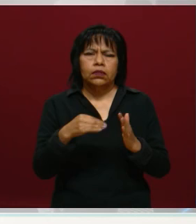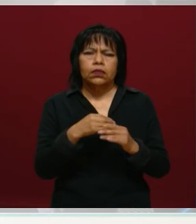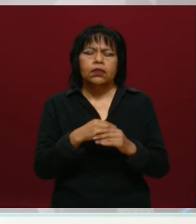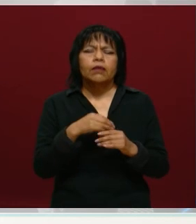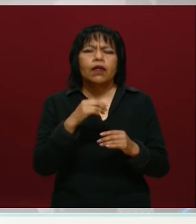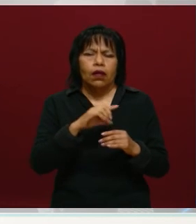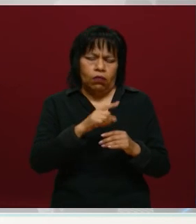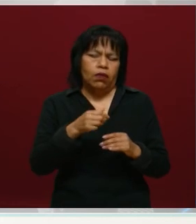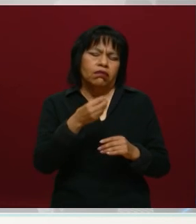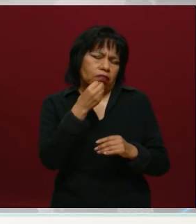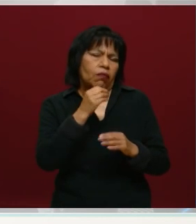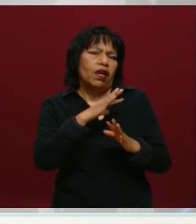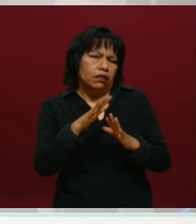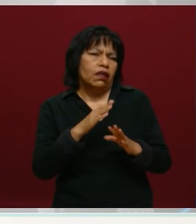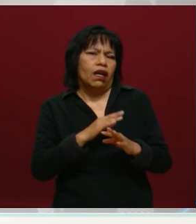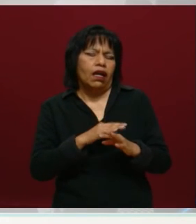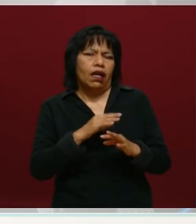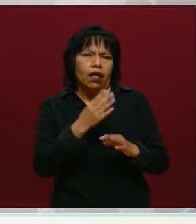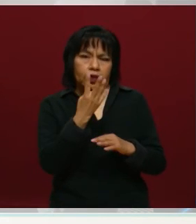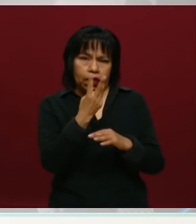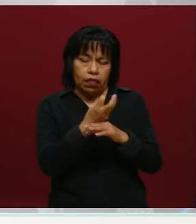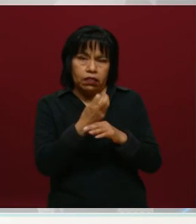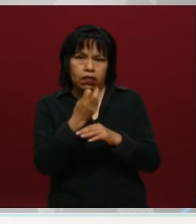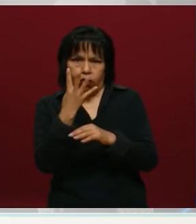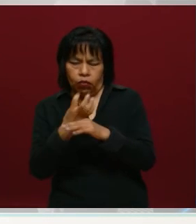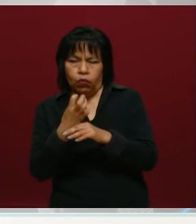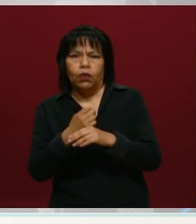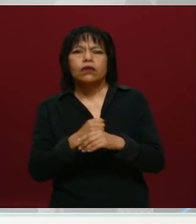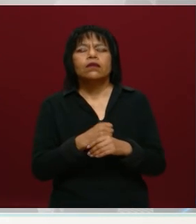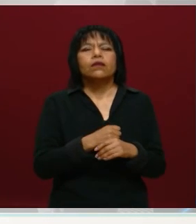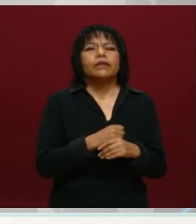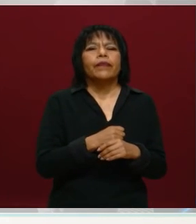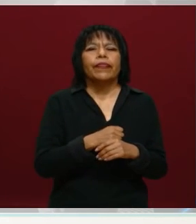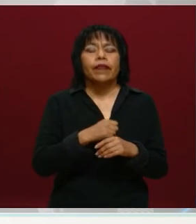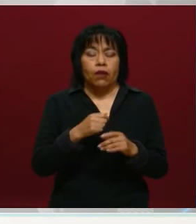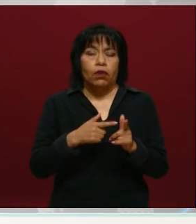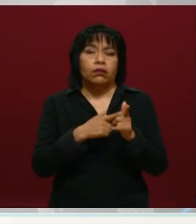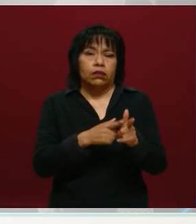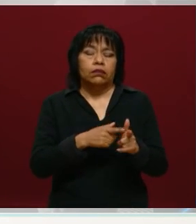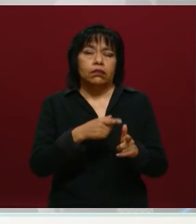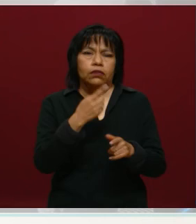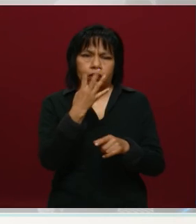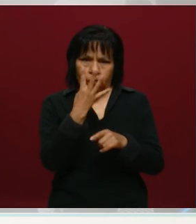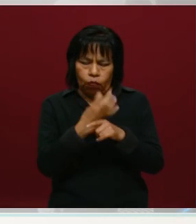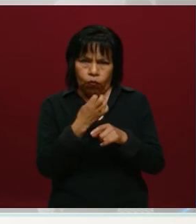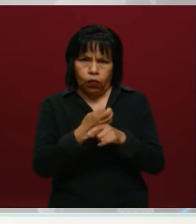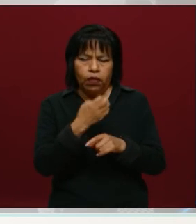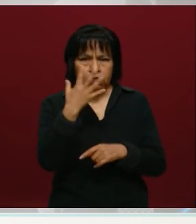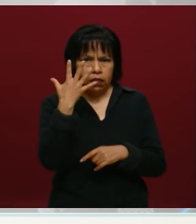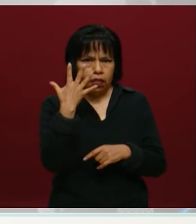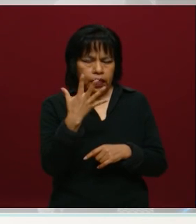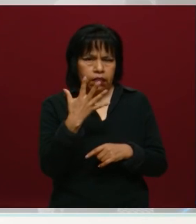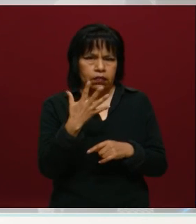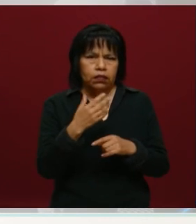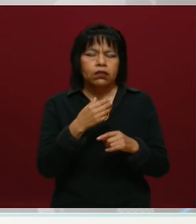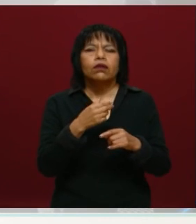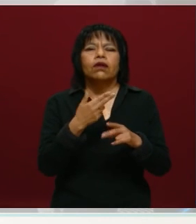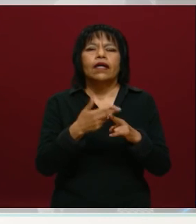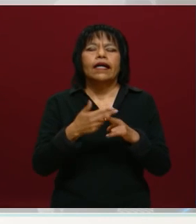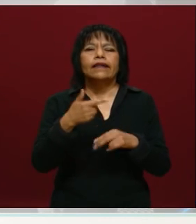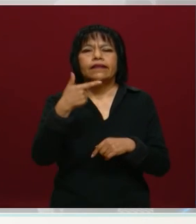comieron bueno pues ya tercer y cuarto grado seguimos con cuarto grado a partir de las 5 y hasta las